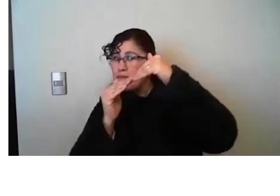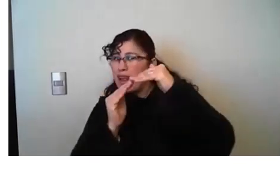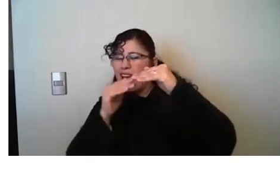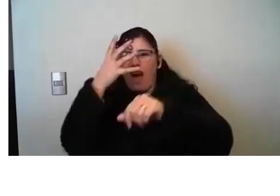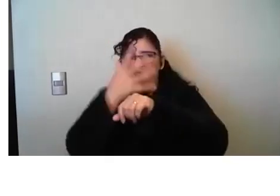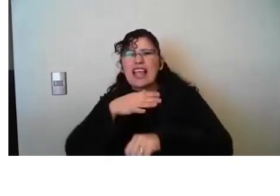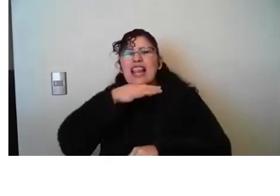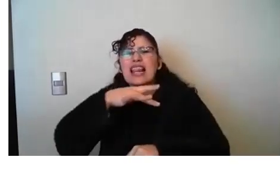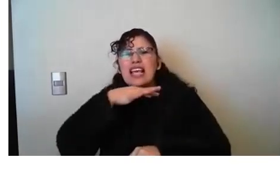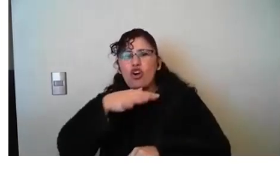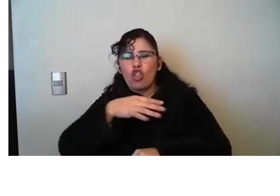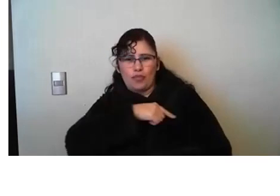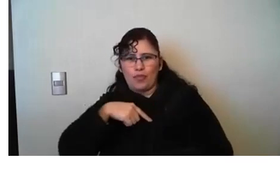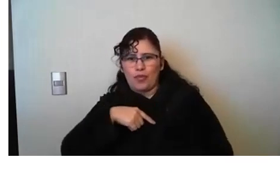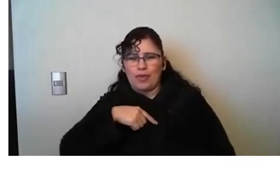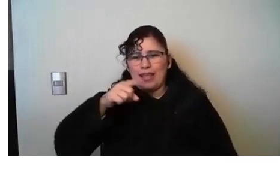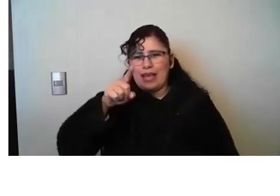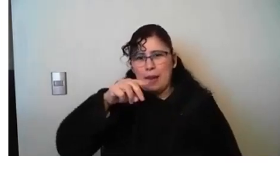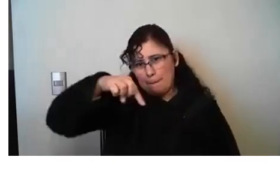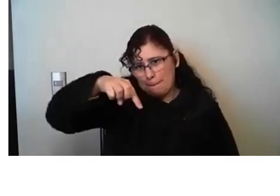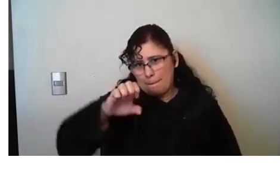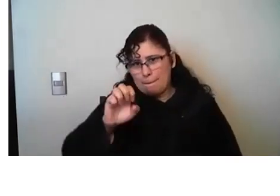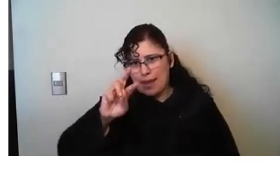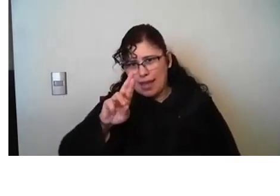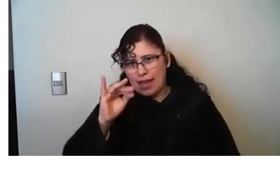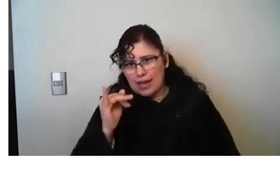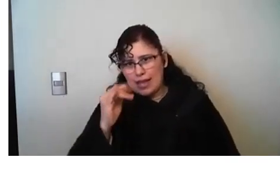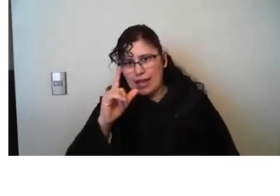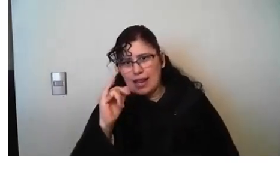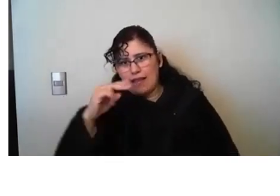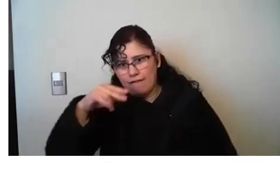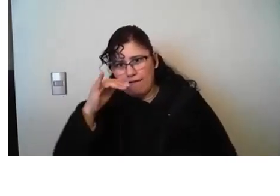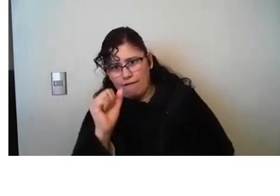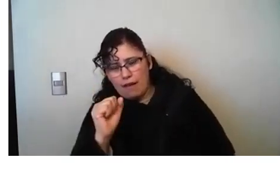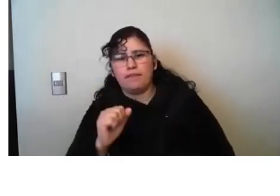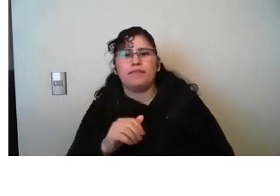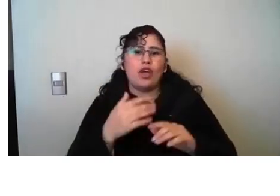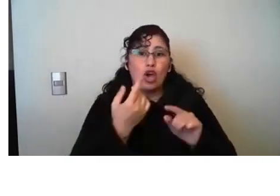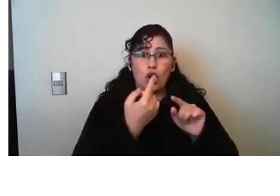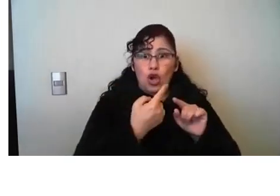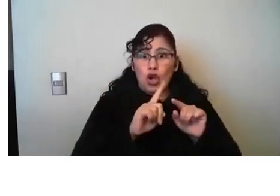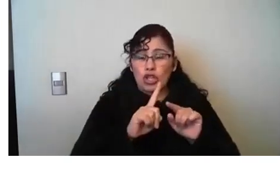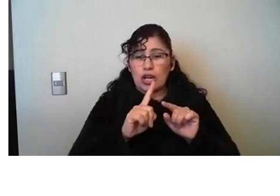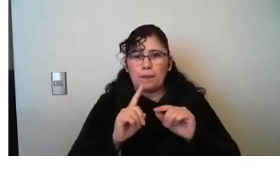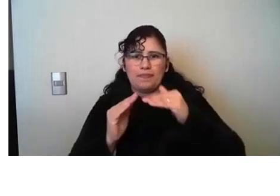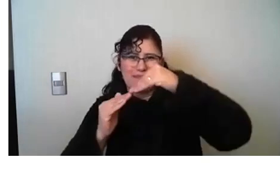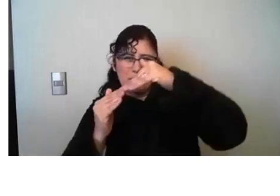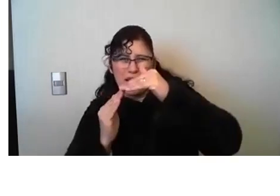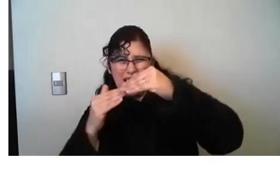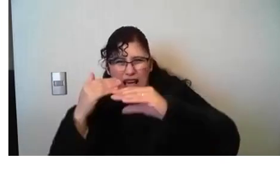llama perilinfa, y dentro de la parte membranosa circula un líquido que se llama endolinfa.